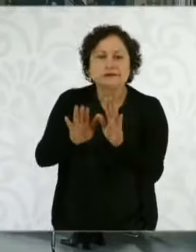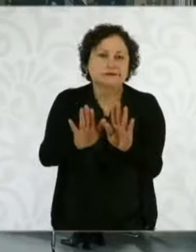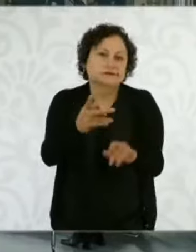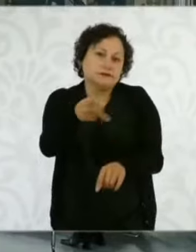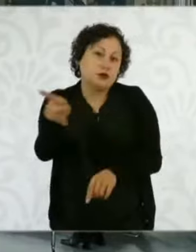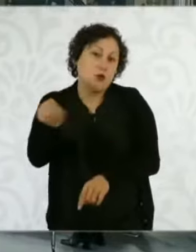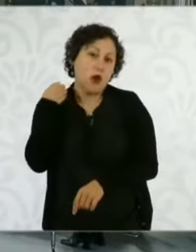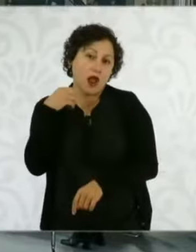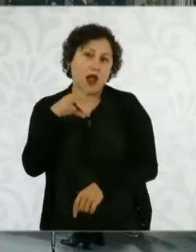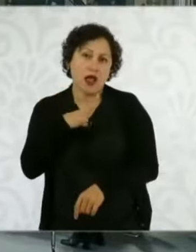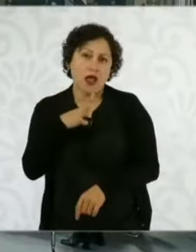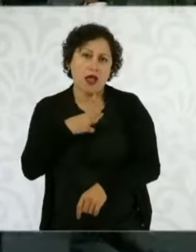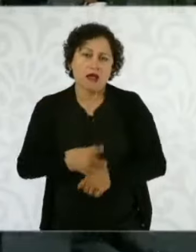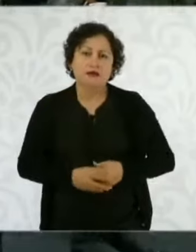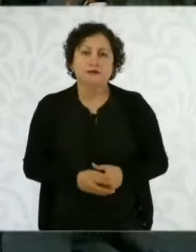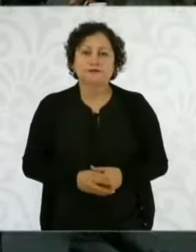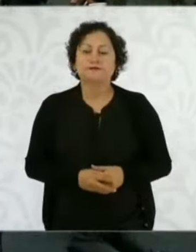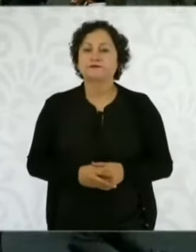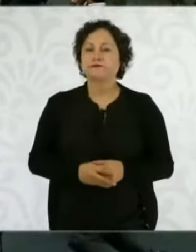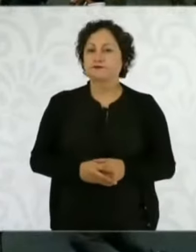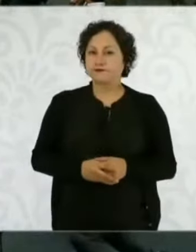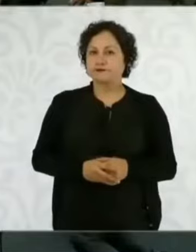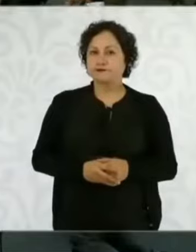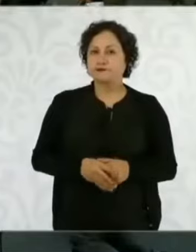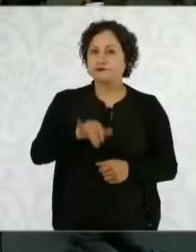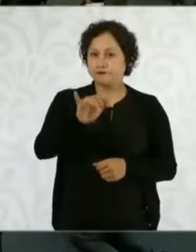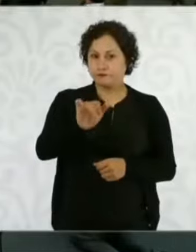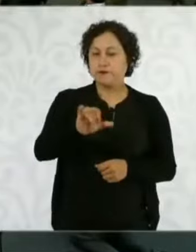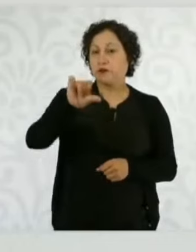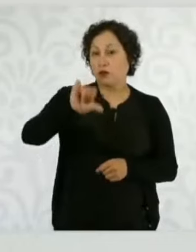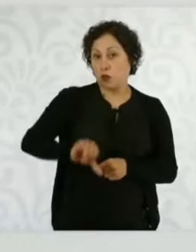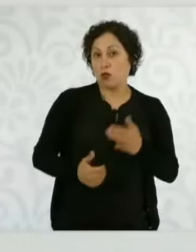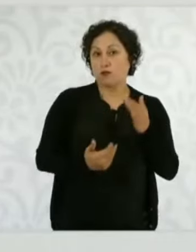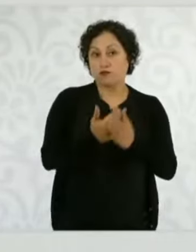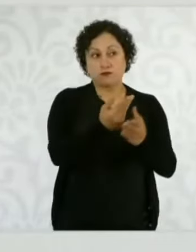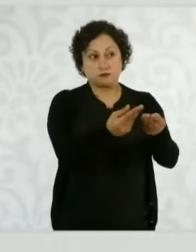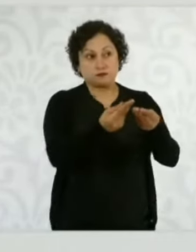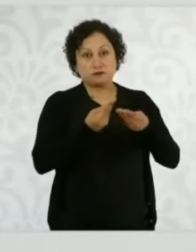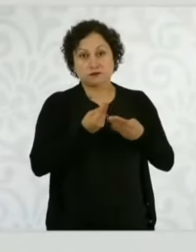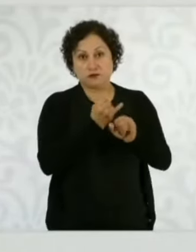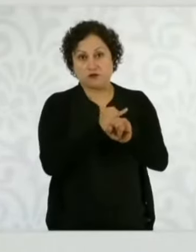Oaxaca. Sí, hoy en la mañana me informaron